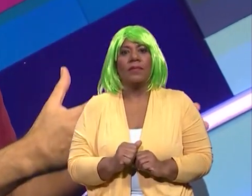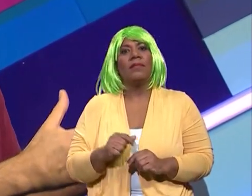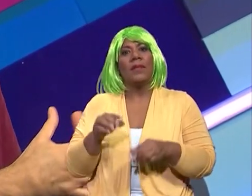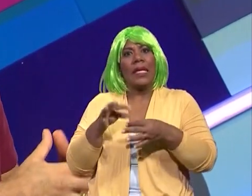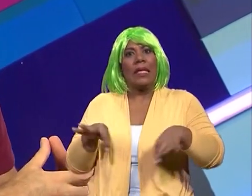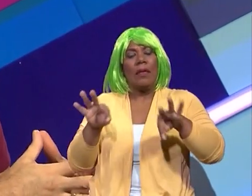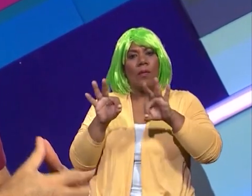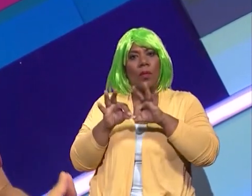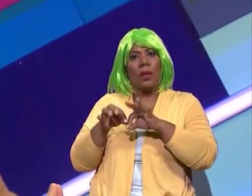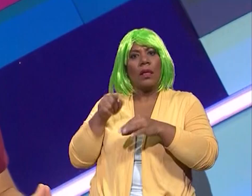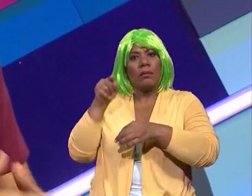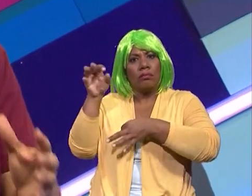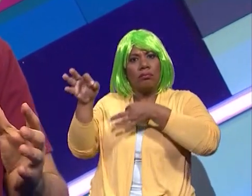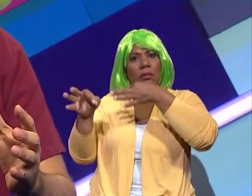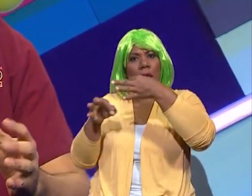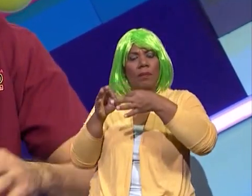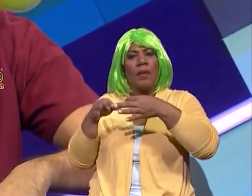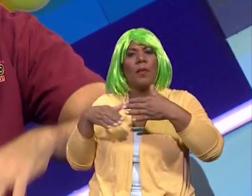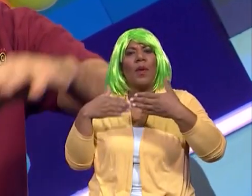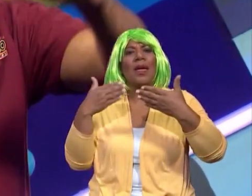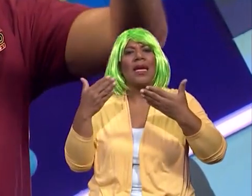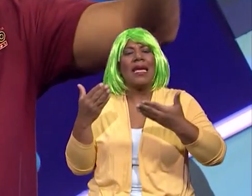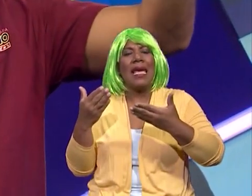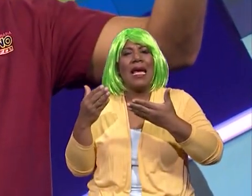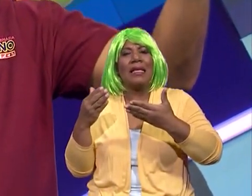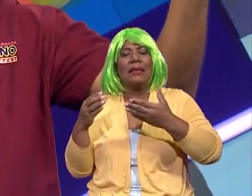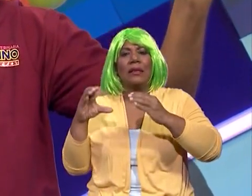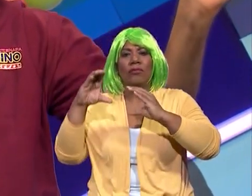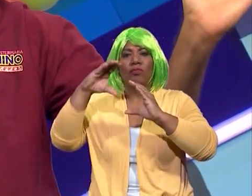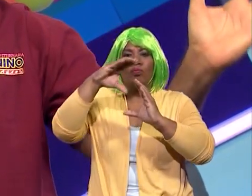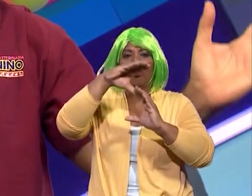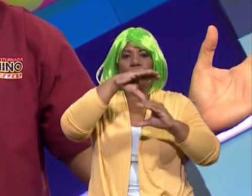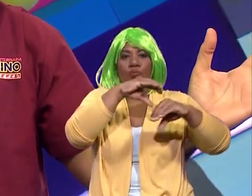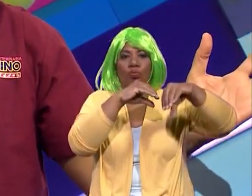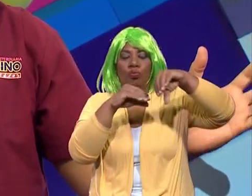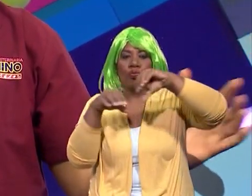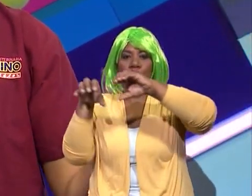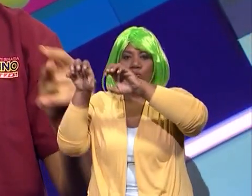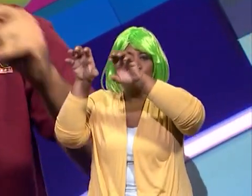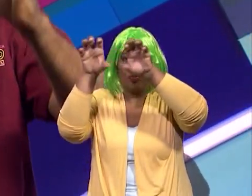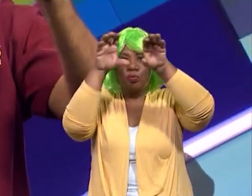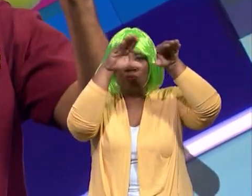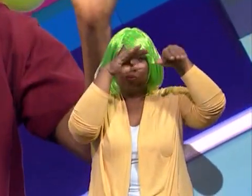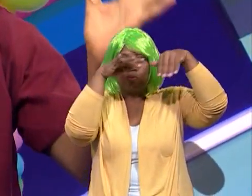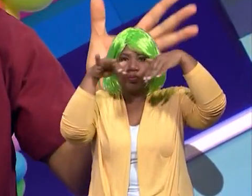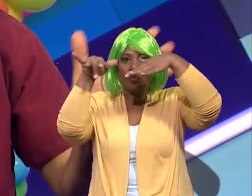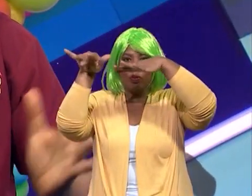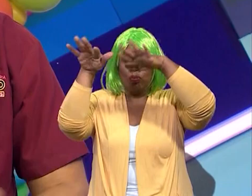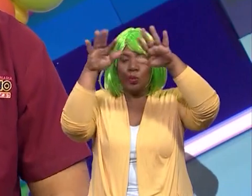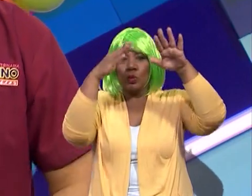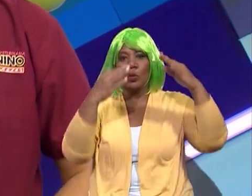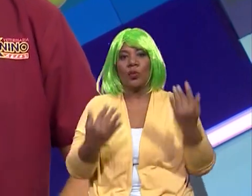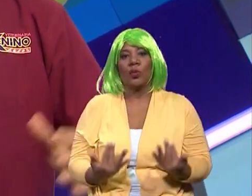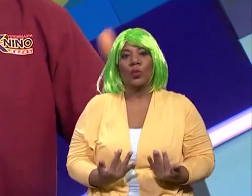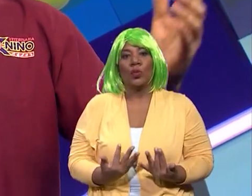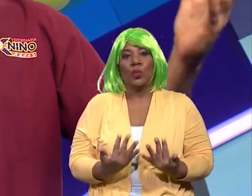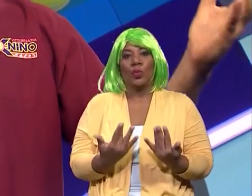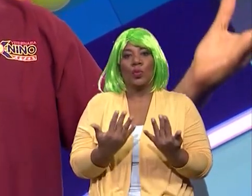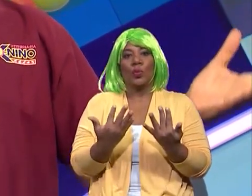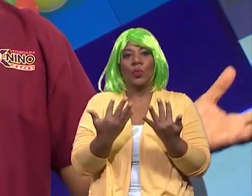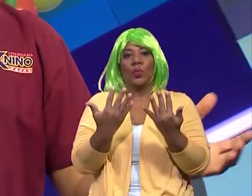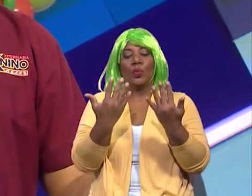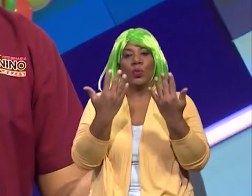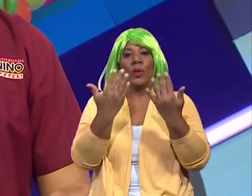hacen ellas en nuestro ecosistema. El ecosistema es toda la naturaleza, señores. Lo que son las plantas, todo